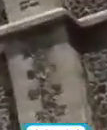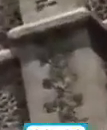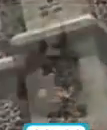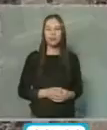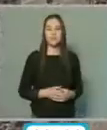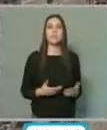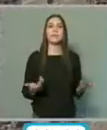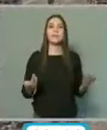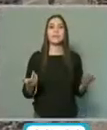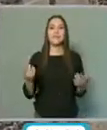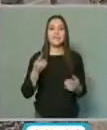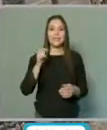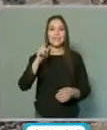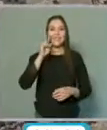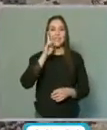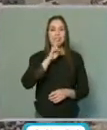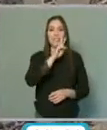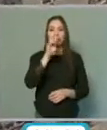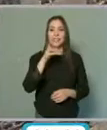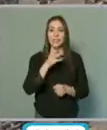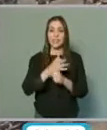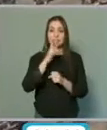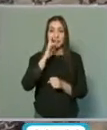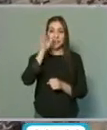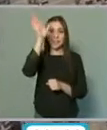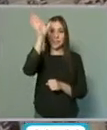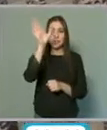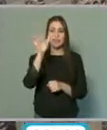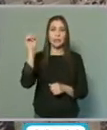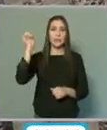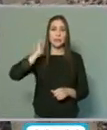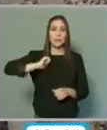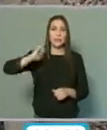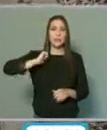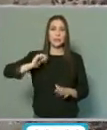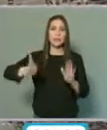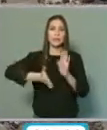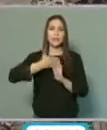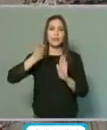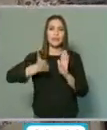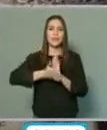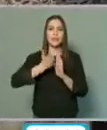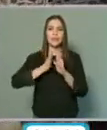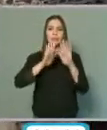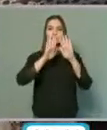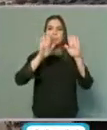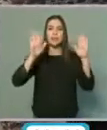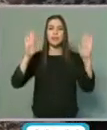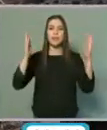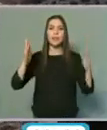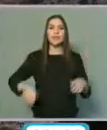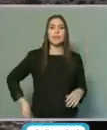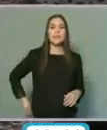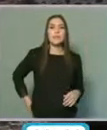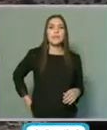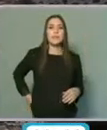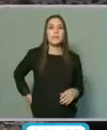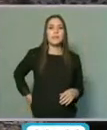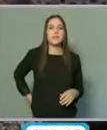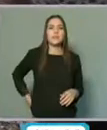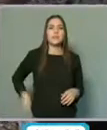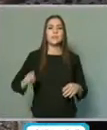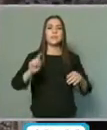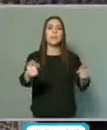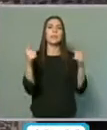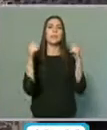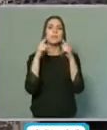Como ve, tío Alberto, lo que está admirando es la vieja construcción de lo que fue una parte de lo que fue el convento de